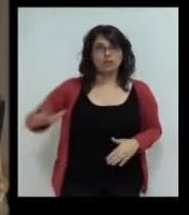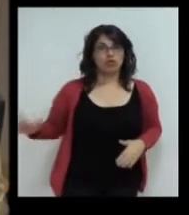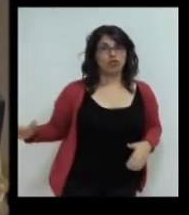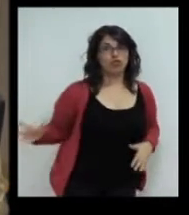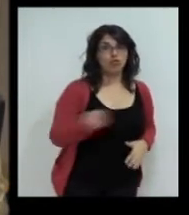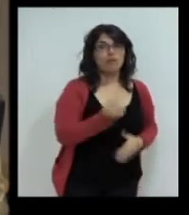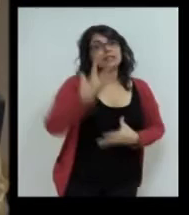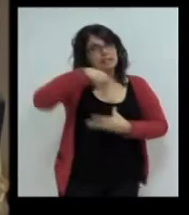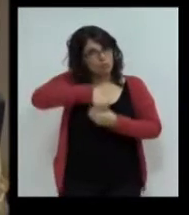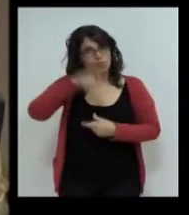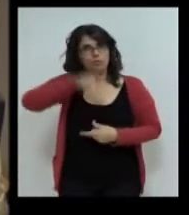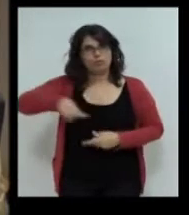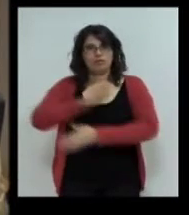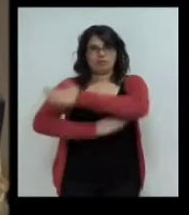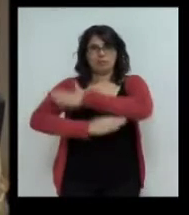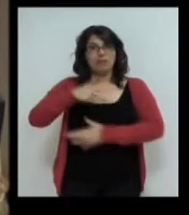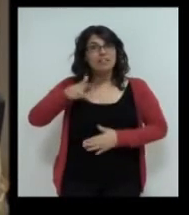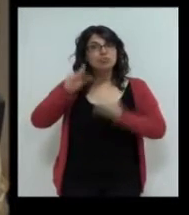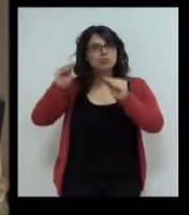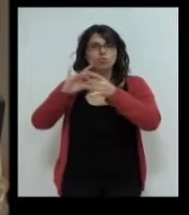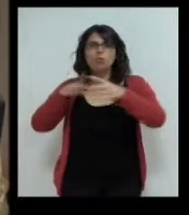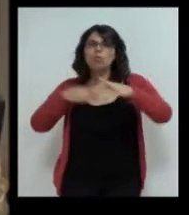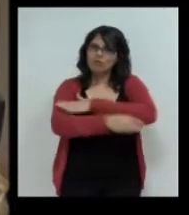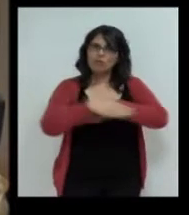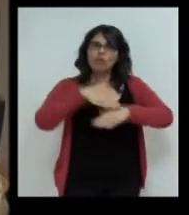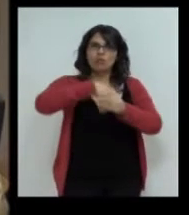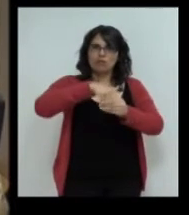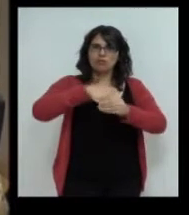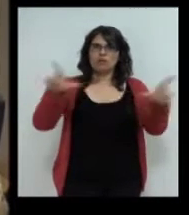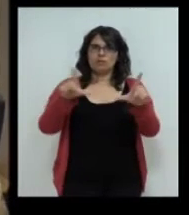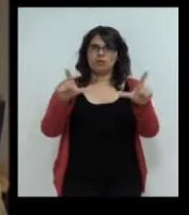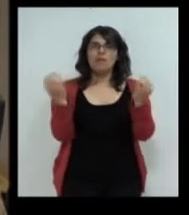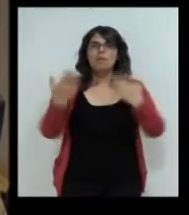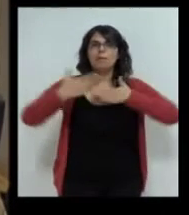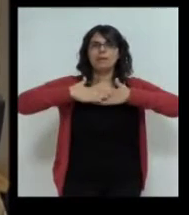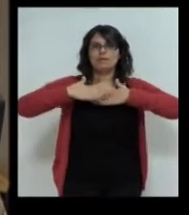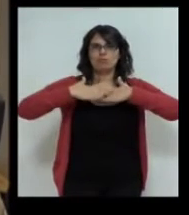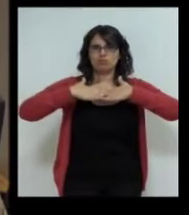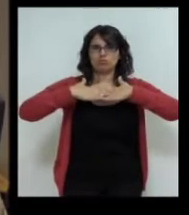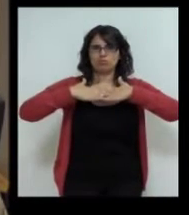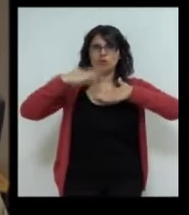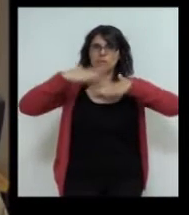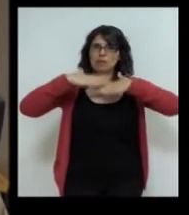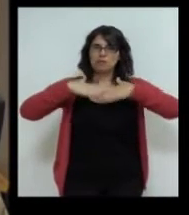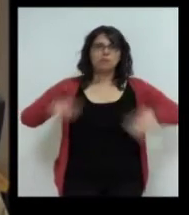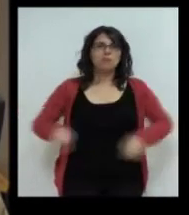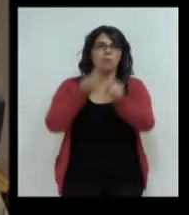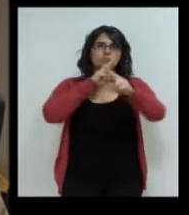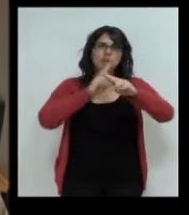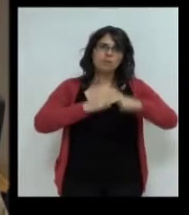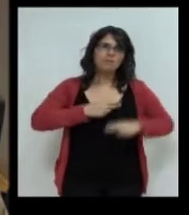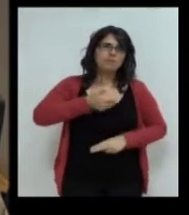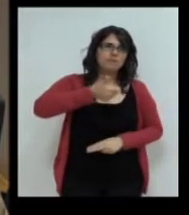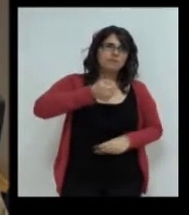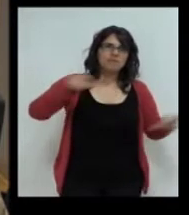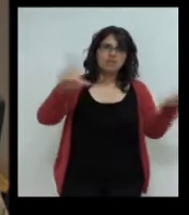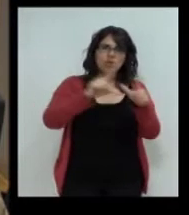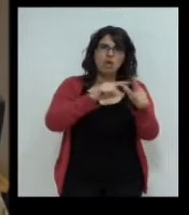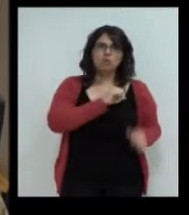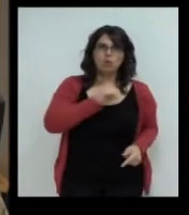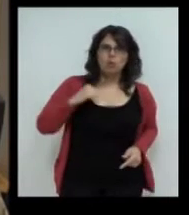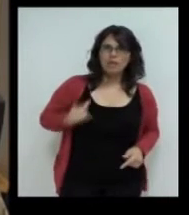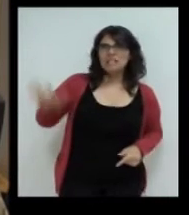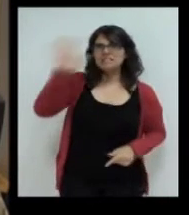incluidas las personas con discapacidad, a acceder a los contenidos, estableciendo unos mínimos, tanto para las televisiones autonómicas como para las televisiones de cobertura